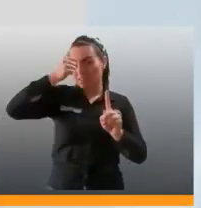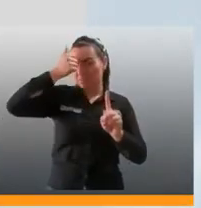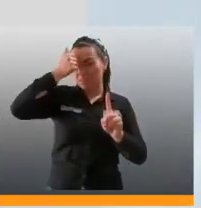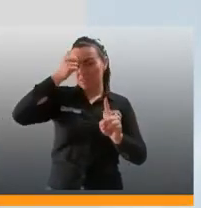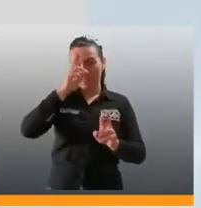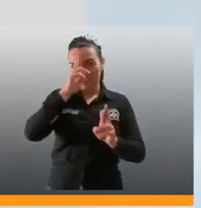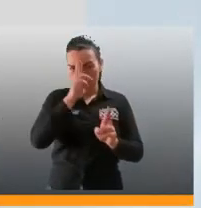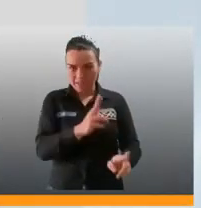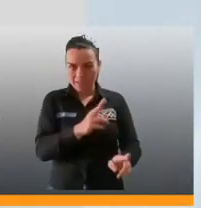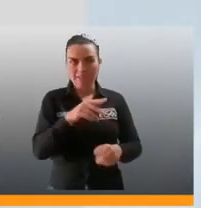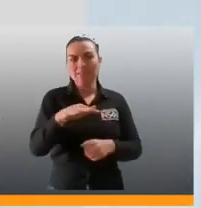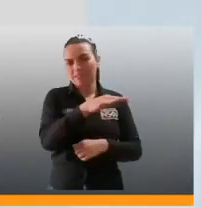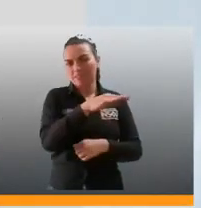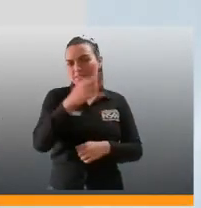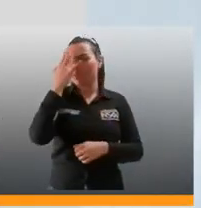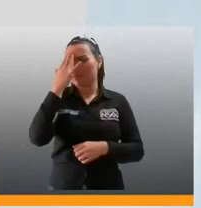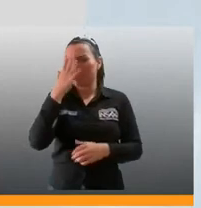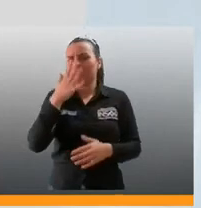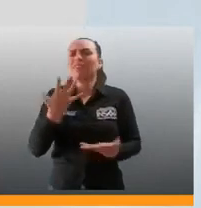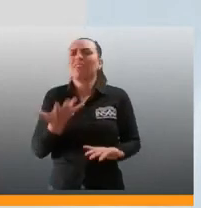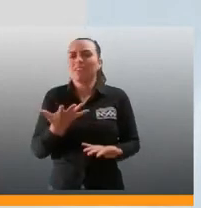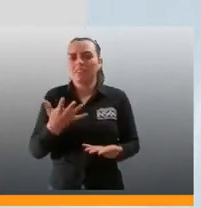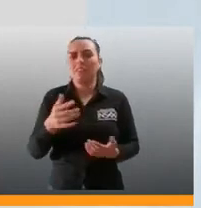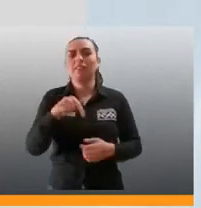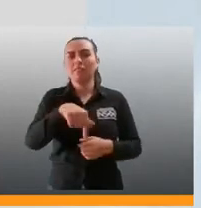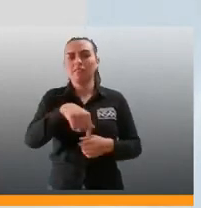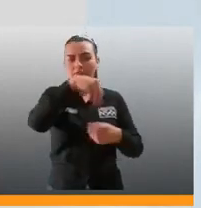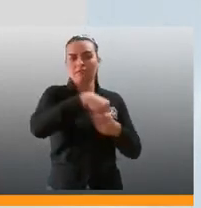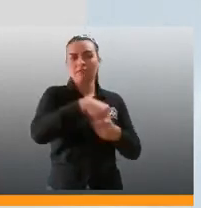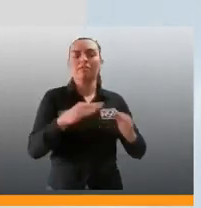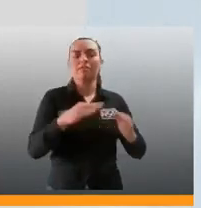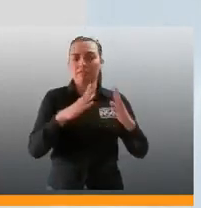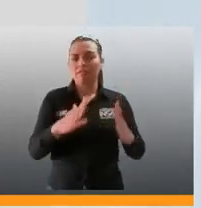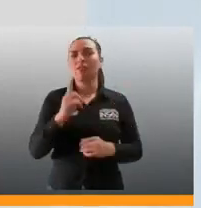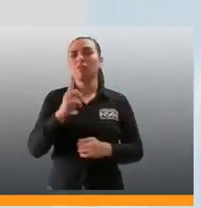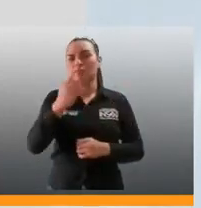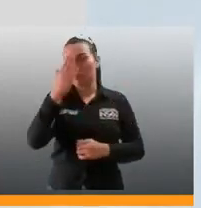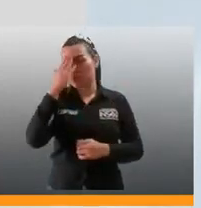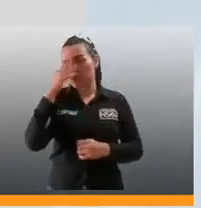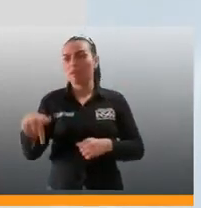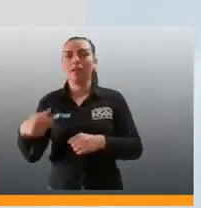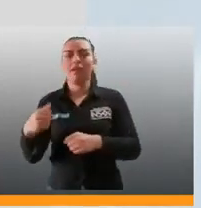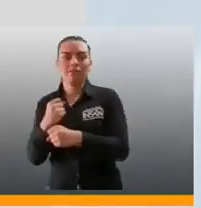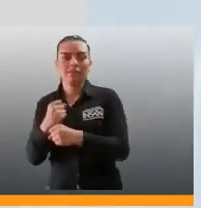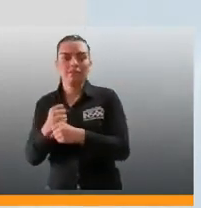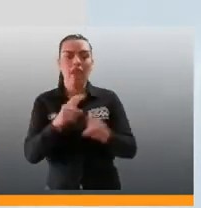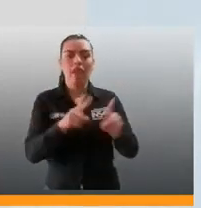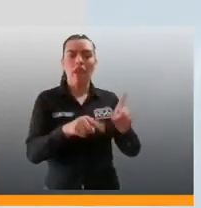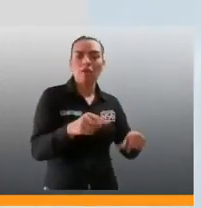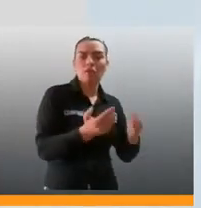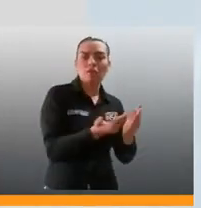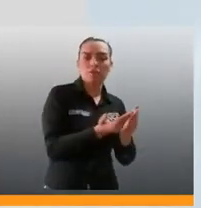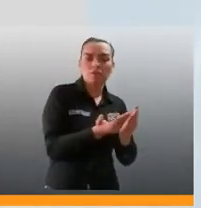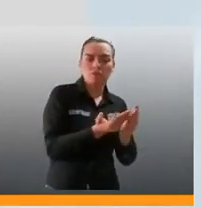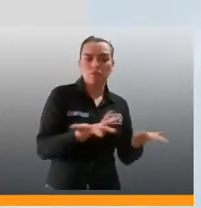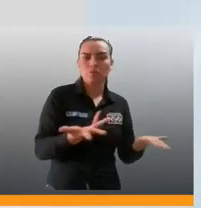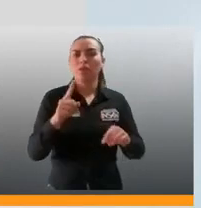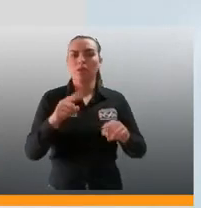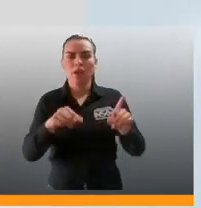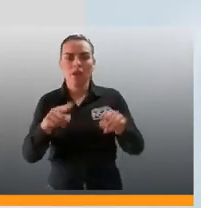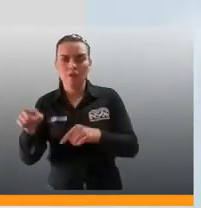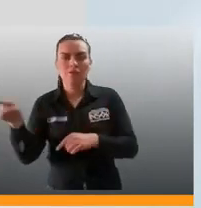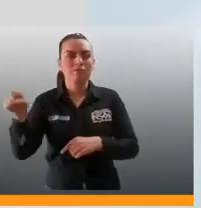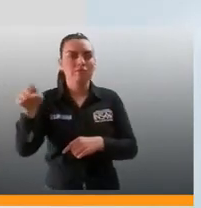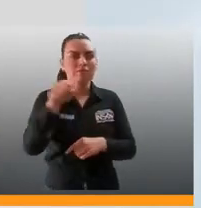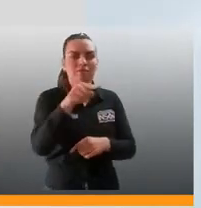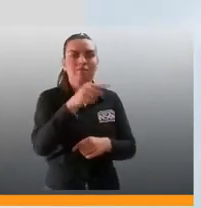está pasando en esos espacios en este momento, porque muchos están trabajando, otros están estudiando, bueno, y el que tiene el día a día